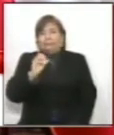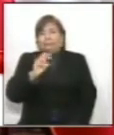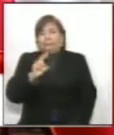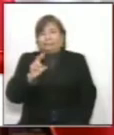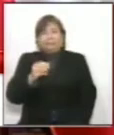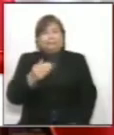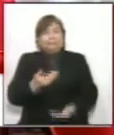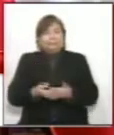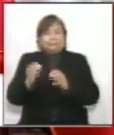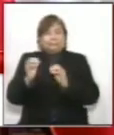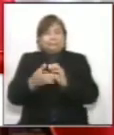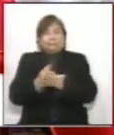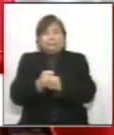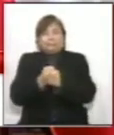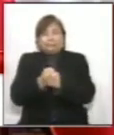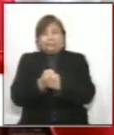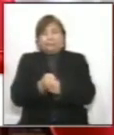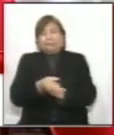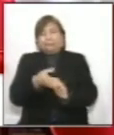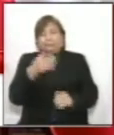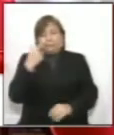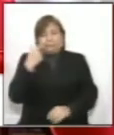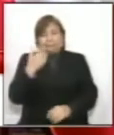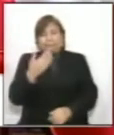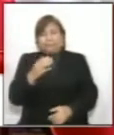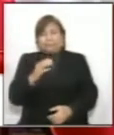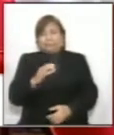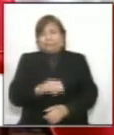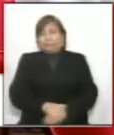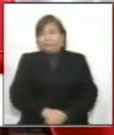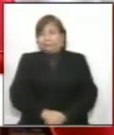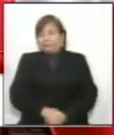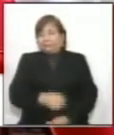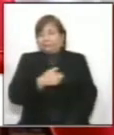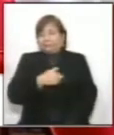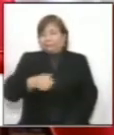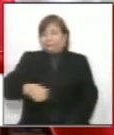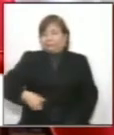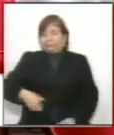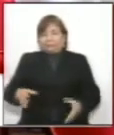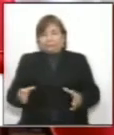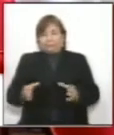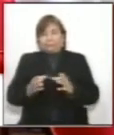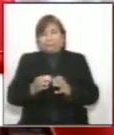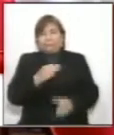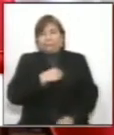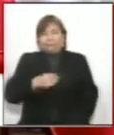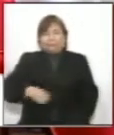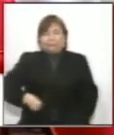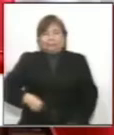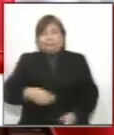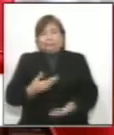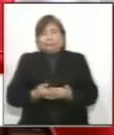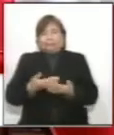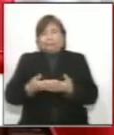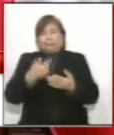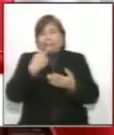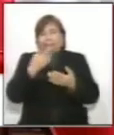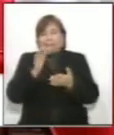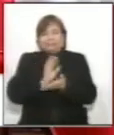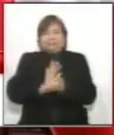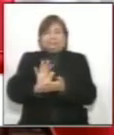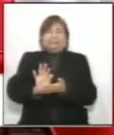poniendo a los amigos del señor candidato a presidente del Consejo de Ministros y querer desprestigiar